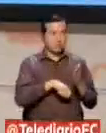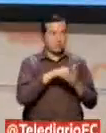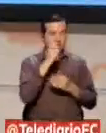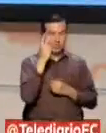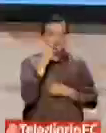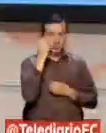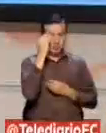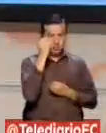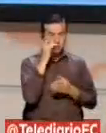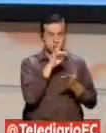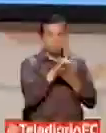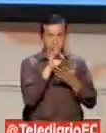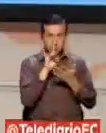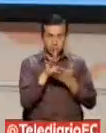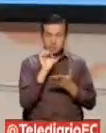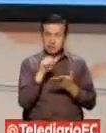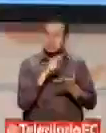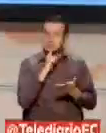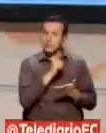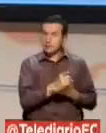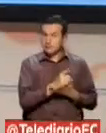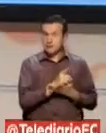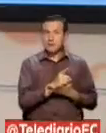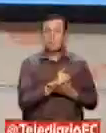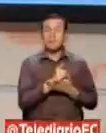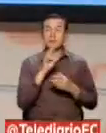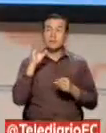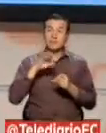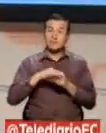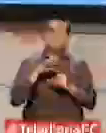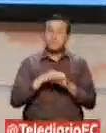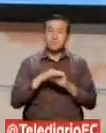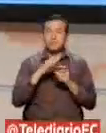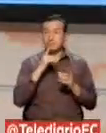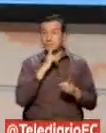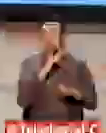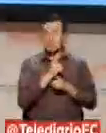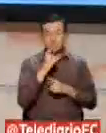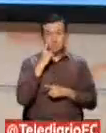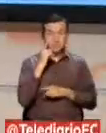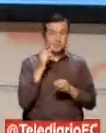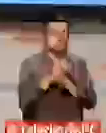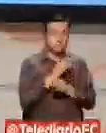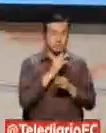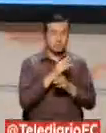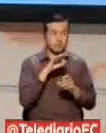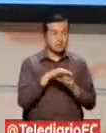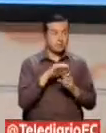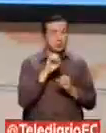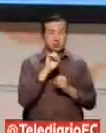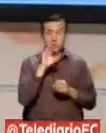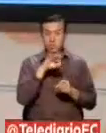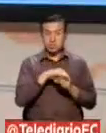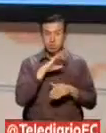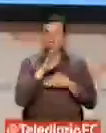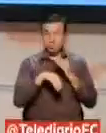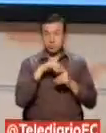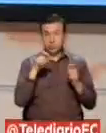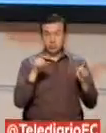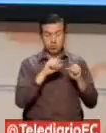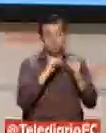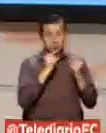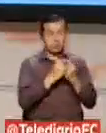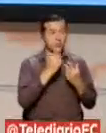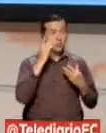informes que recomiendan la destitución. Para los números a los que usted hace referencia con esto de las matemáticas, se requiere el voto conforme de la gente de Alianza